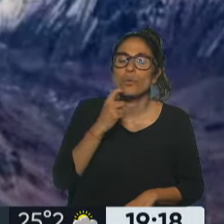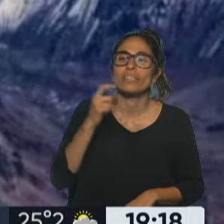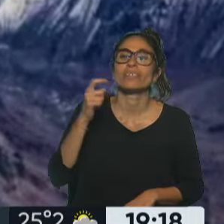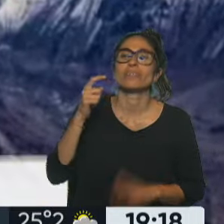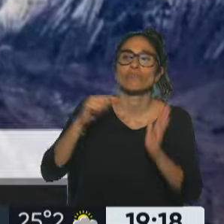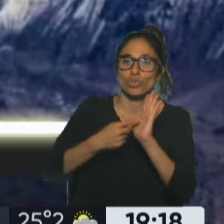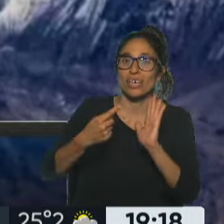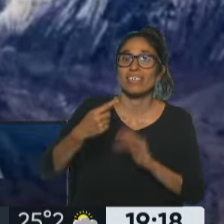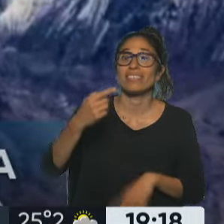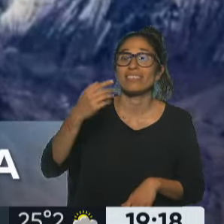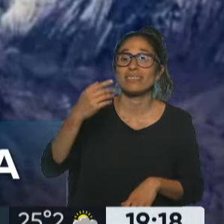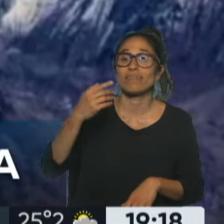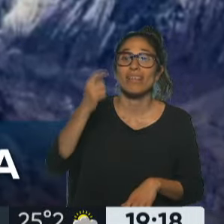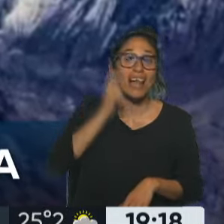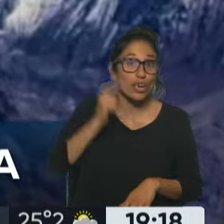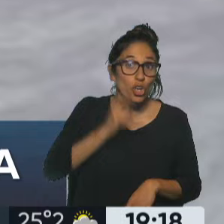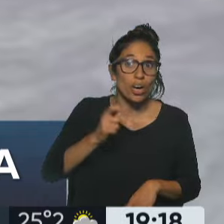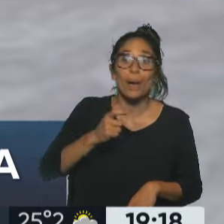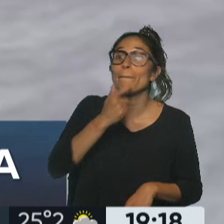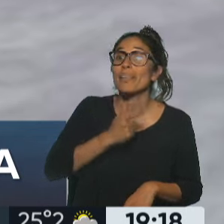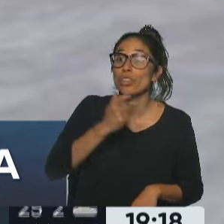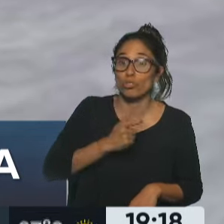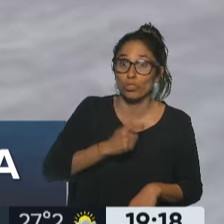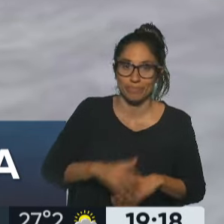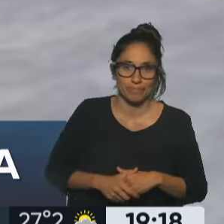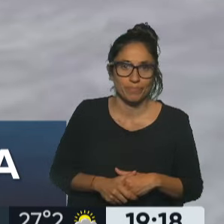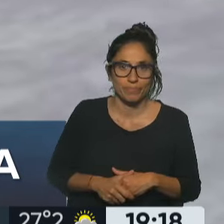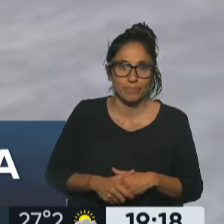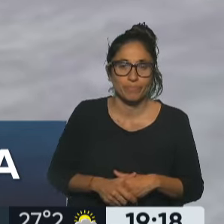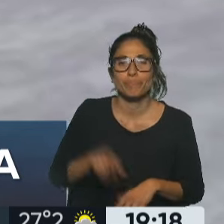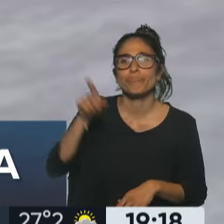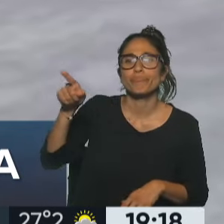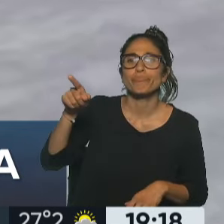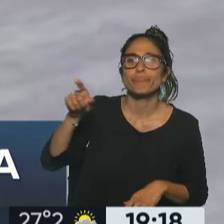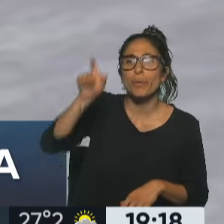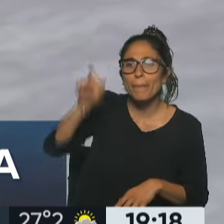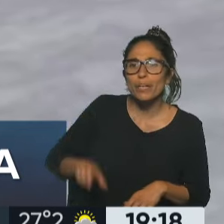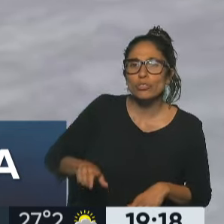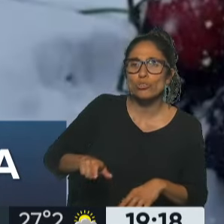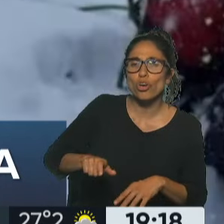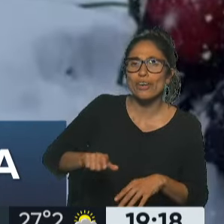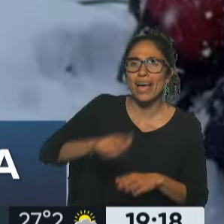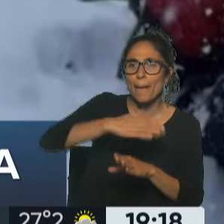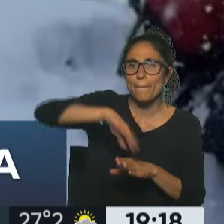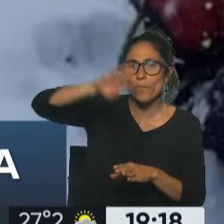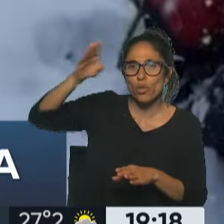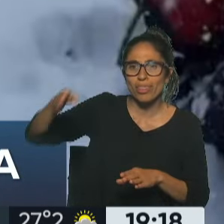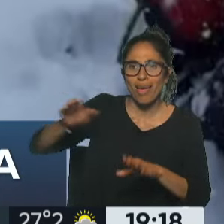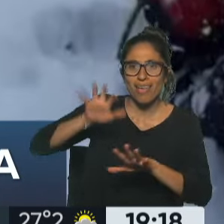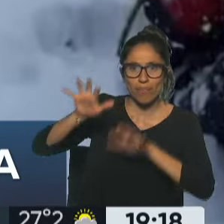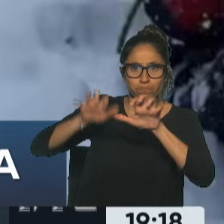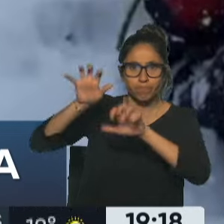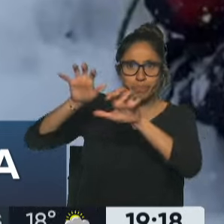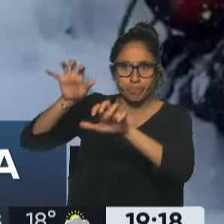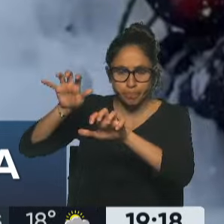Un montañista murió en el Cerro Aconcagua. Fue identificado como Raúl Alexander Tartera, un joven estadounidense